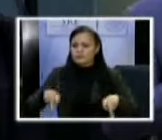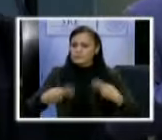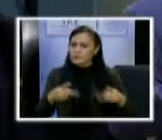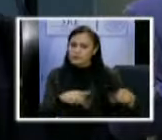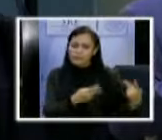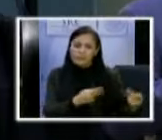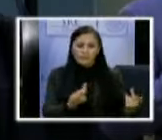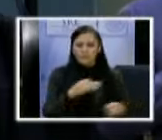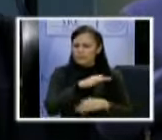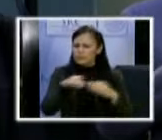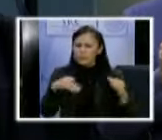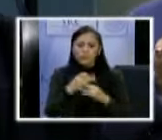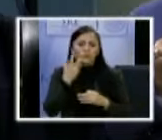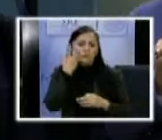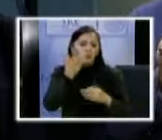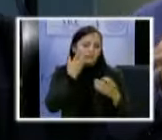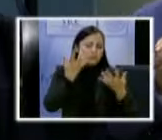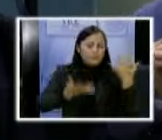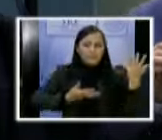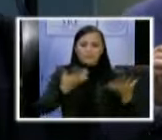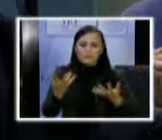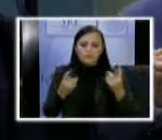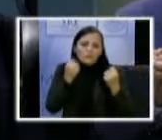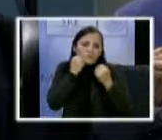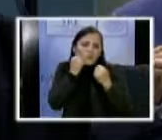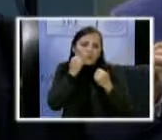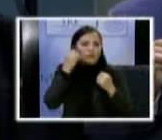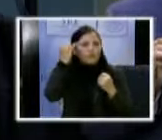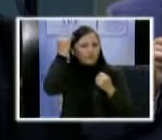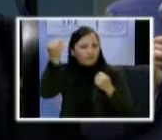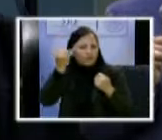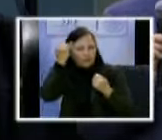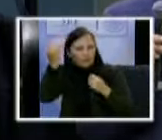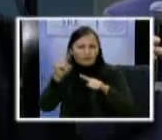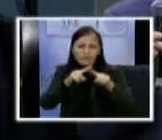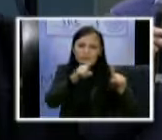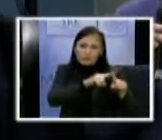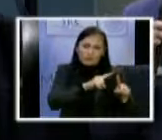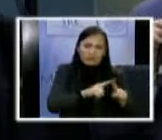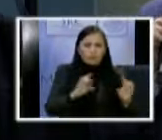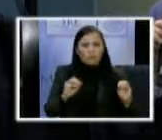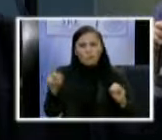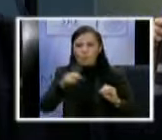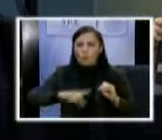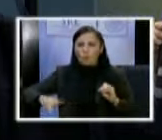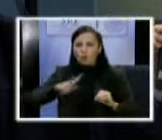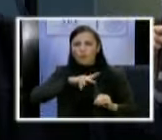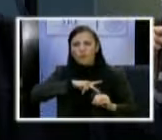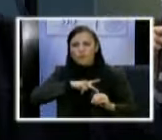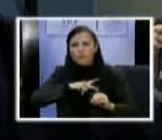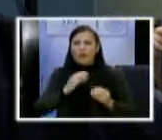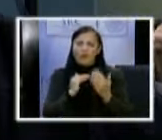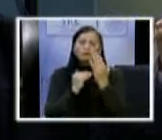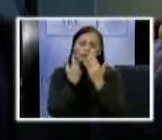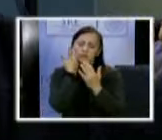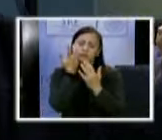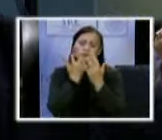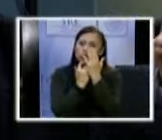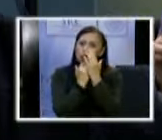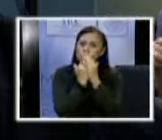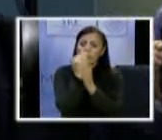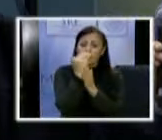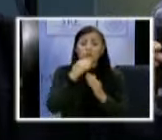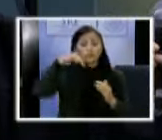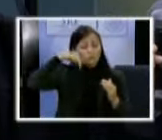mundo quiere, precisamente, de alguna manera u otra, no importa las ideologías, que su pueblo de alguna manera progrese, ¿verdad? Nosotros tenemos que